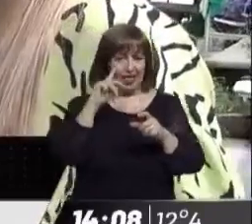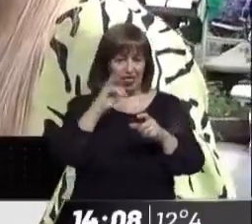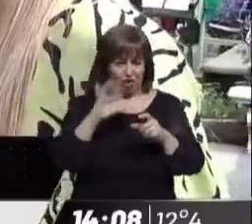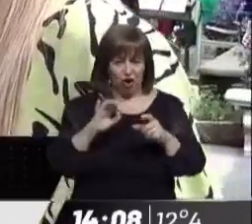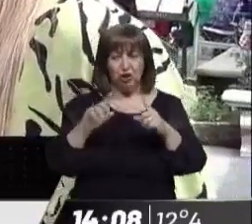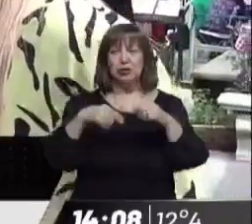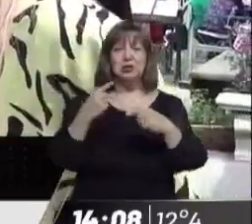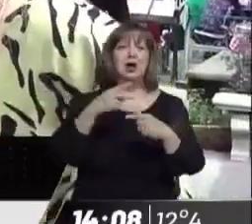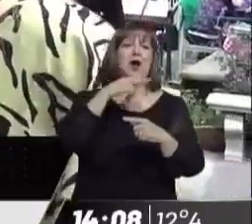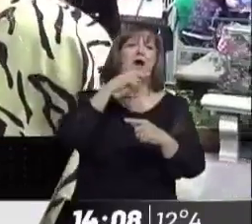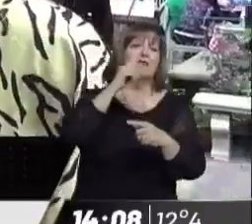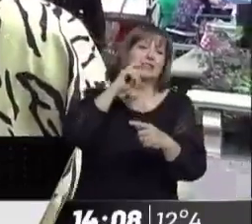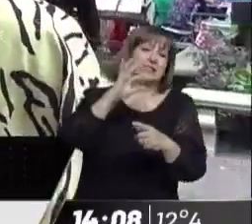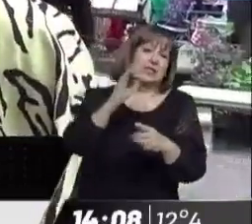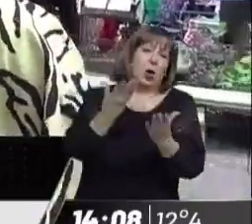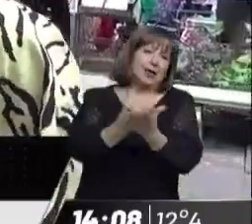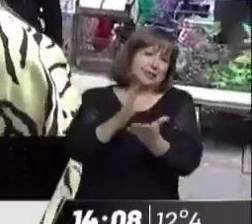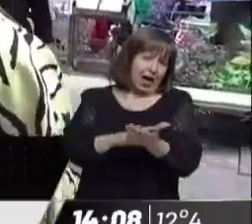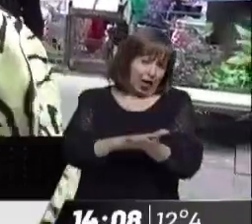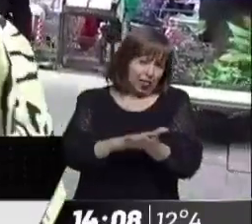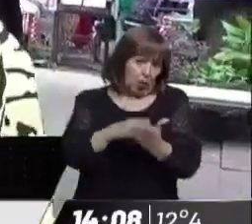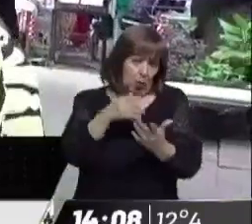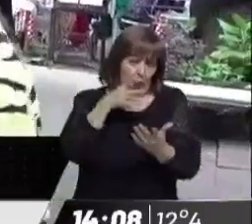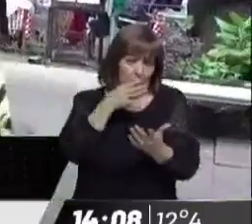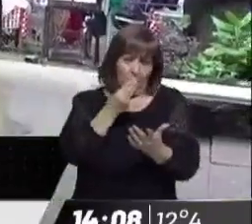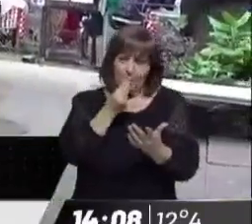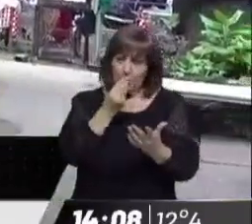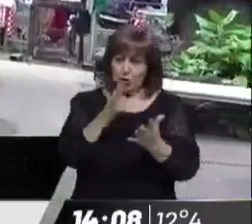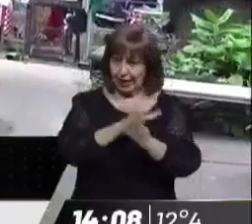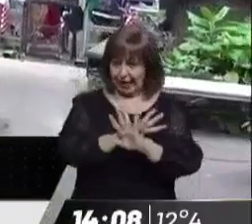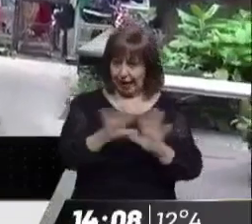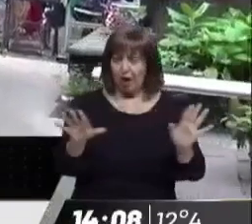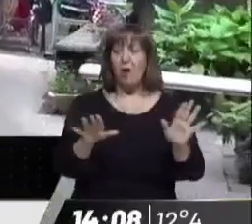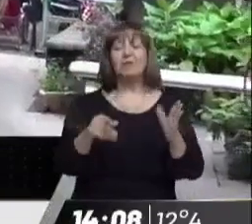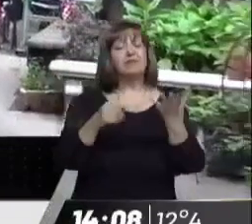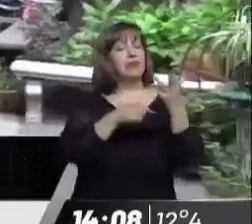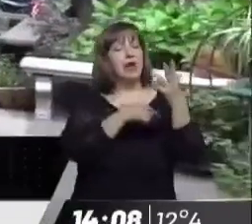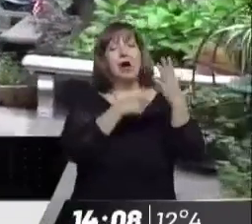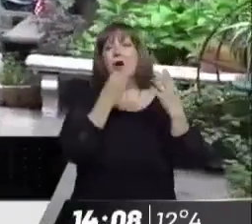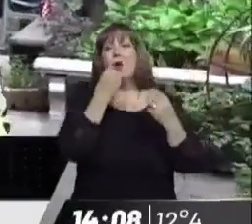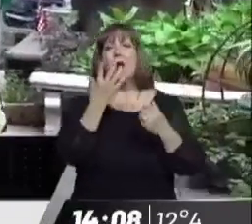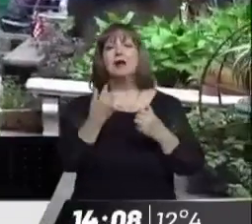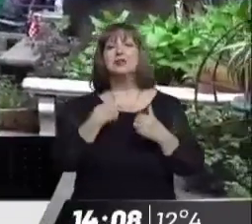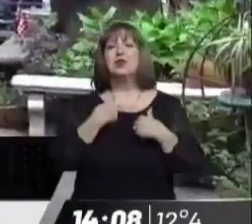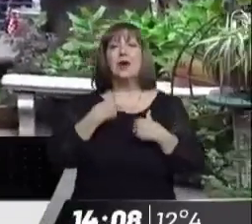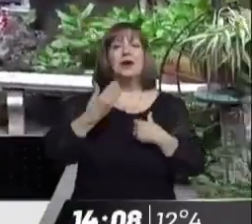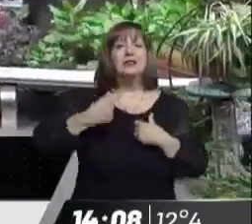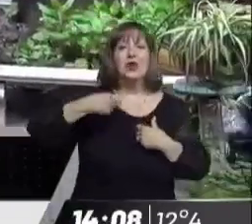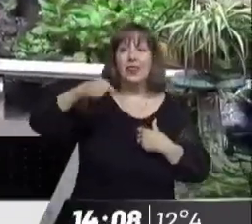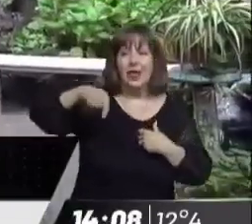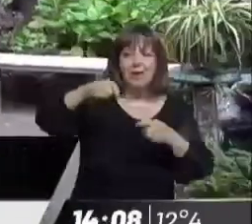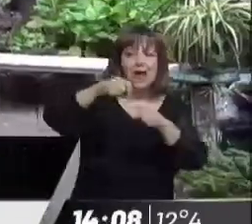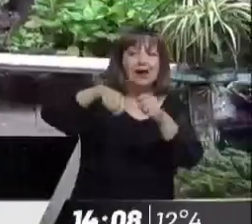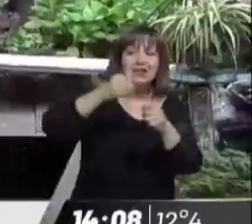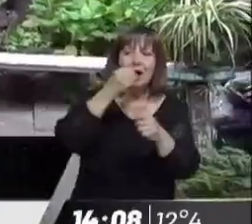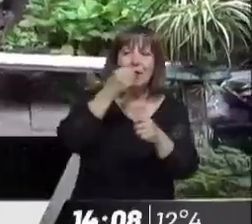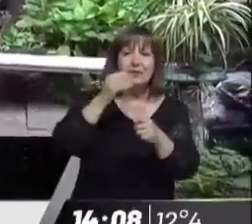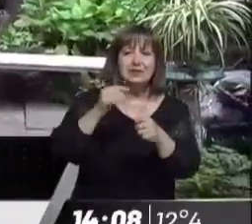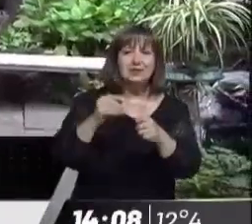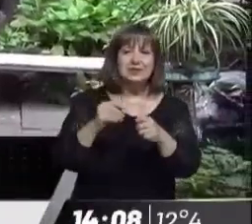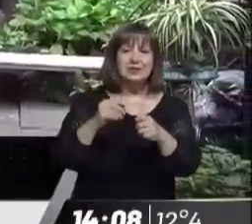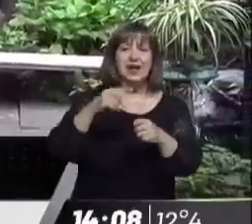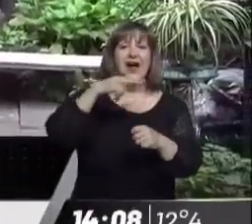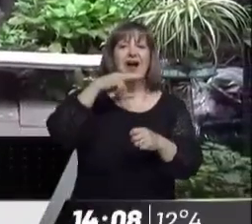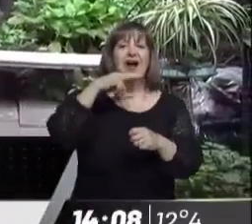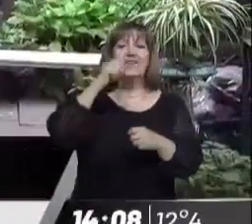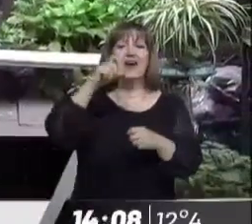vacío argentino. Bueno, de esos tres que me dijiste, ¿cuál es el que puedo probar ahora? Y ahora te vas a probar un